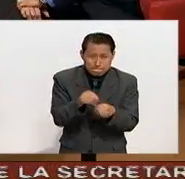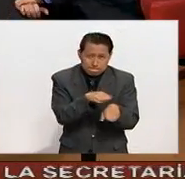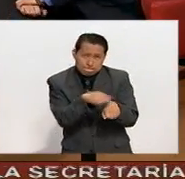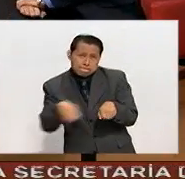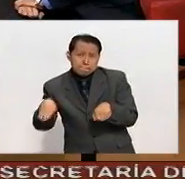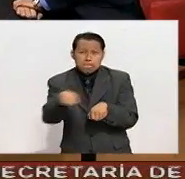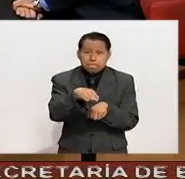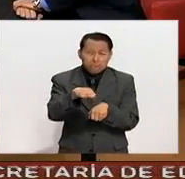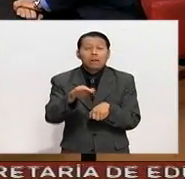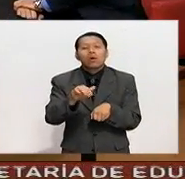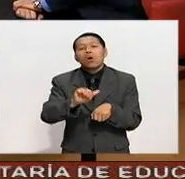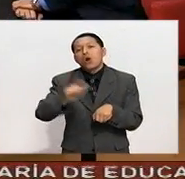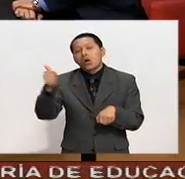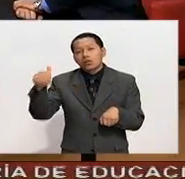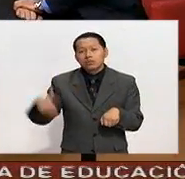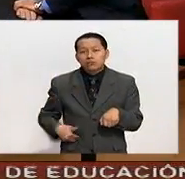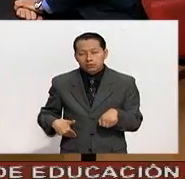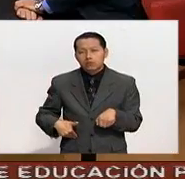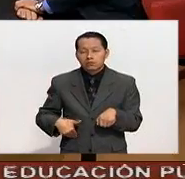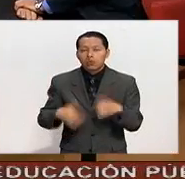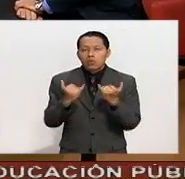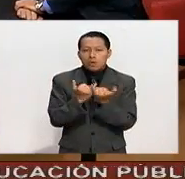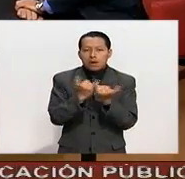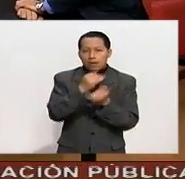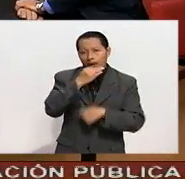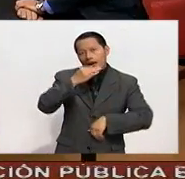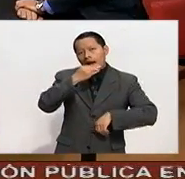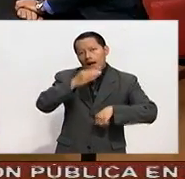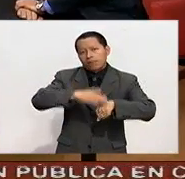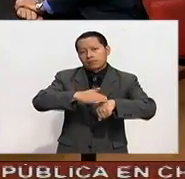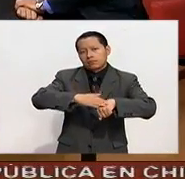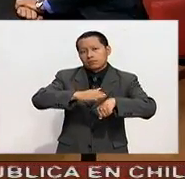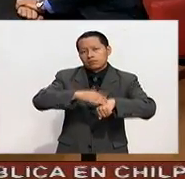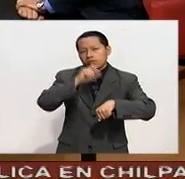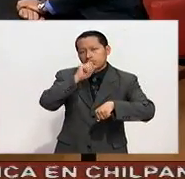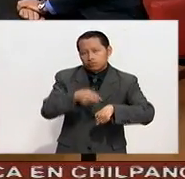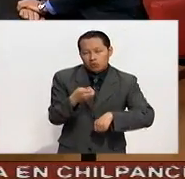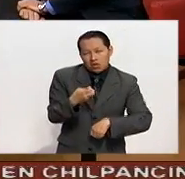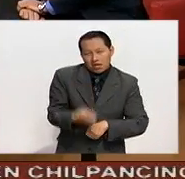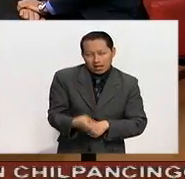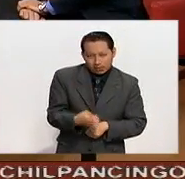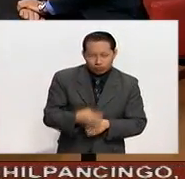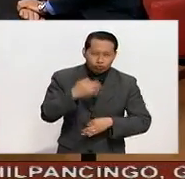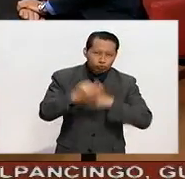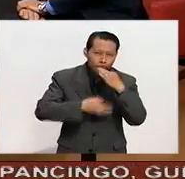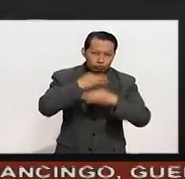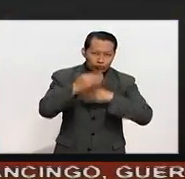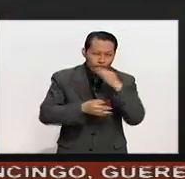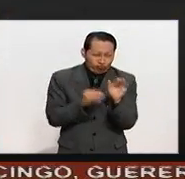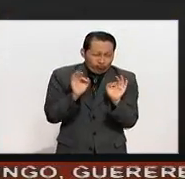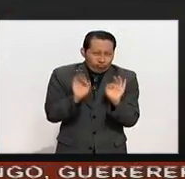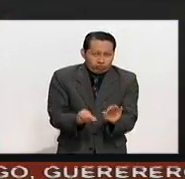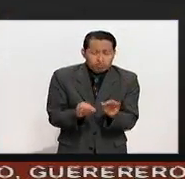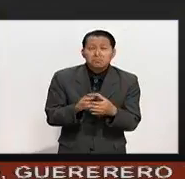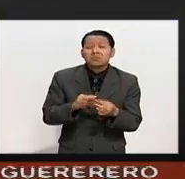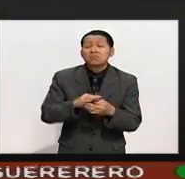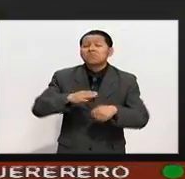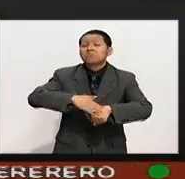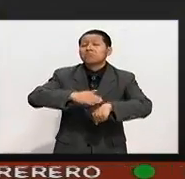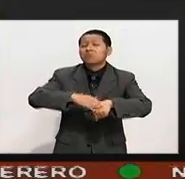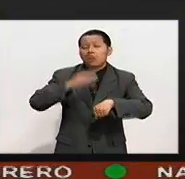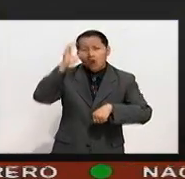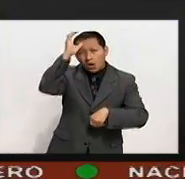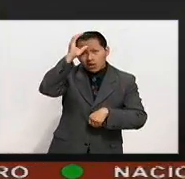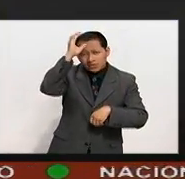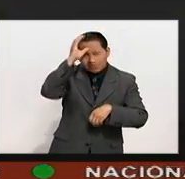por favor, el llamado, como siempre hacemos cosas aquí en este extraordinario noticiero, el llamado es hacernos conscientes, sumar